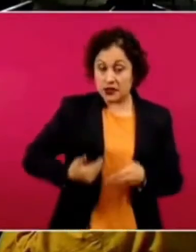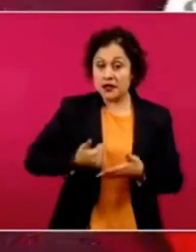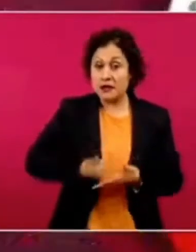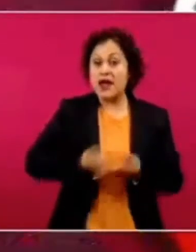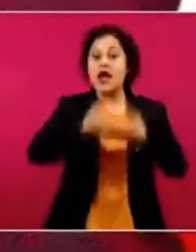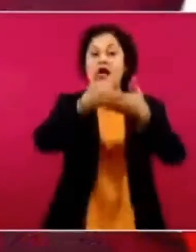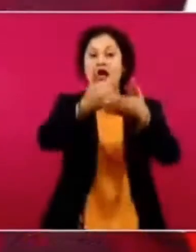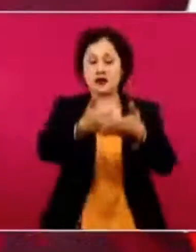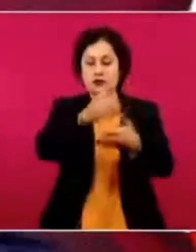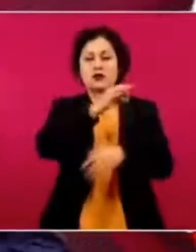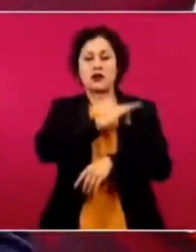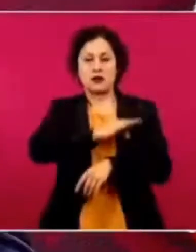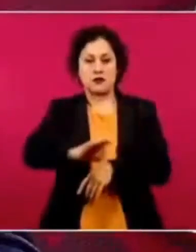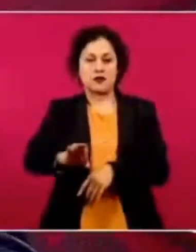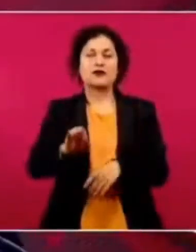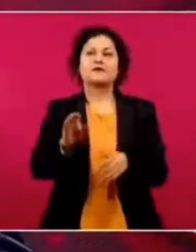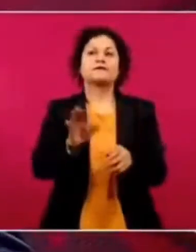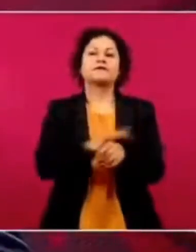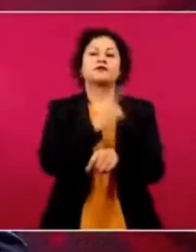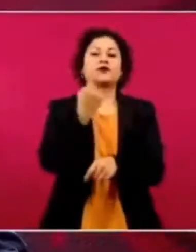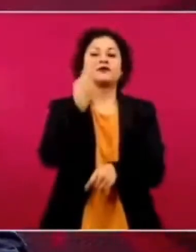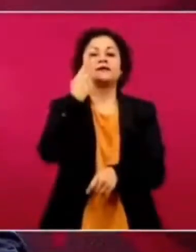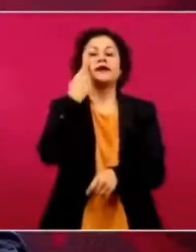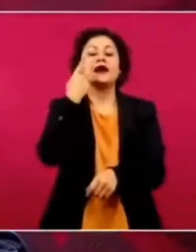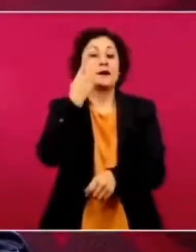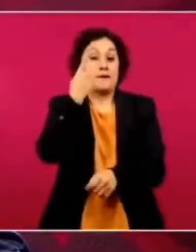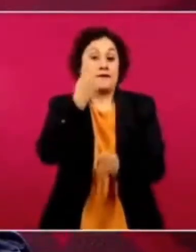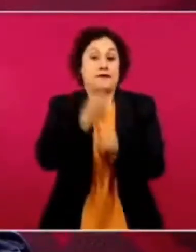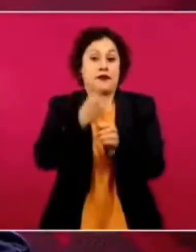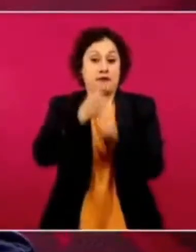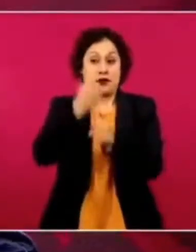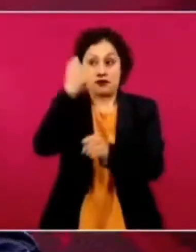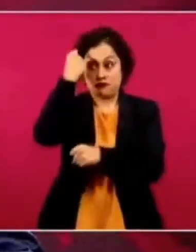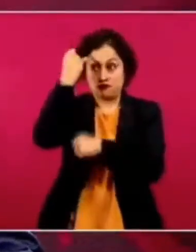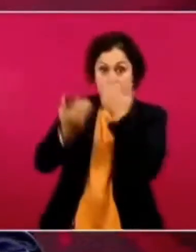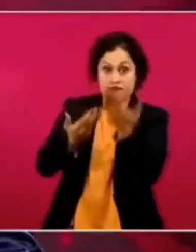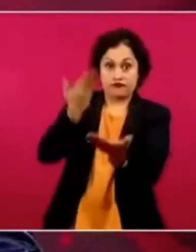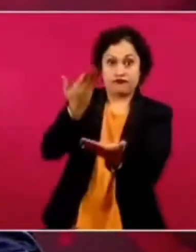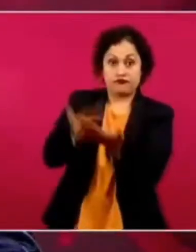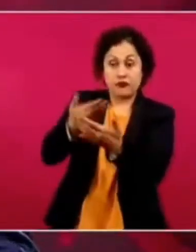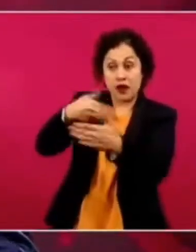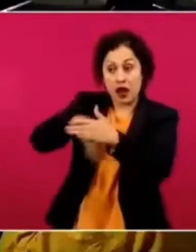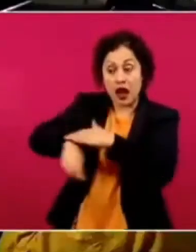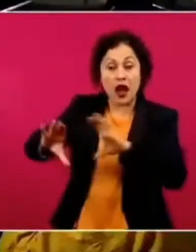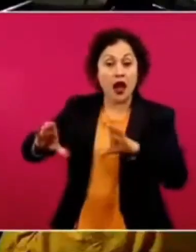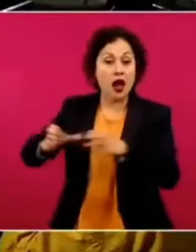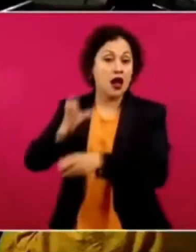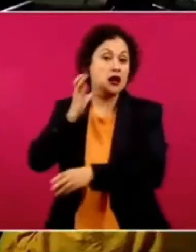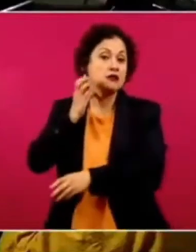porque puede mandar una iniciativa al Congreso.